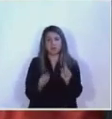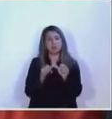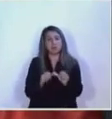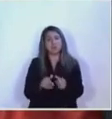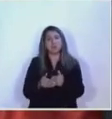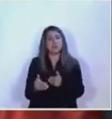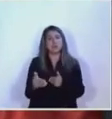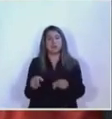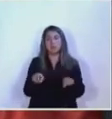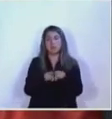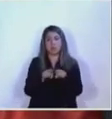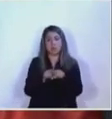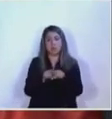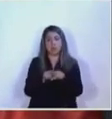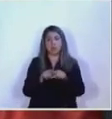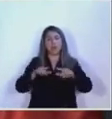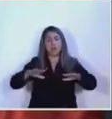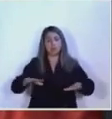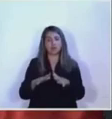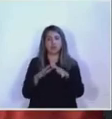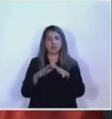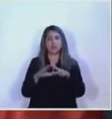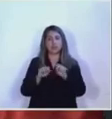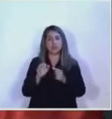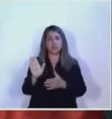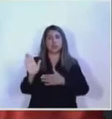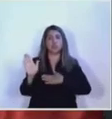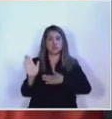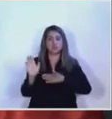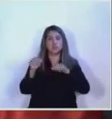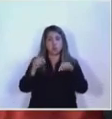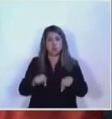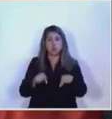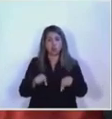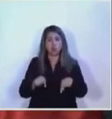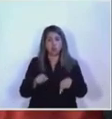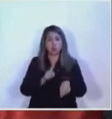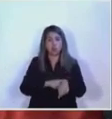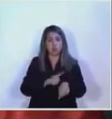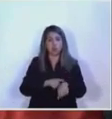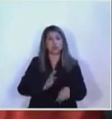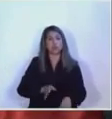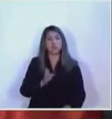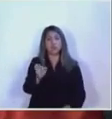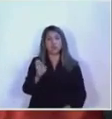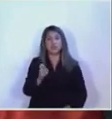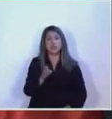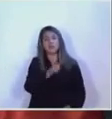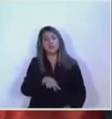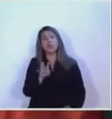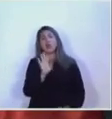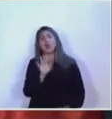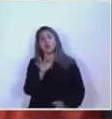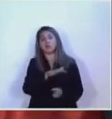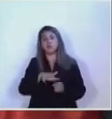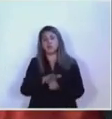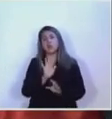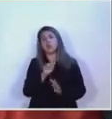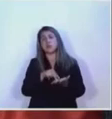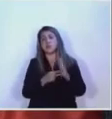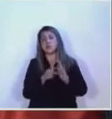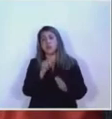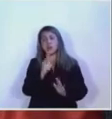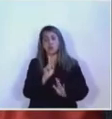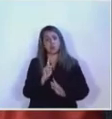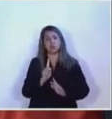permanezca igual. Acción y compromiso. Hoy no es el momento de seguir haciendo diagnósticos y de señalar los problemas.